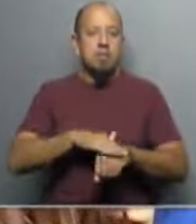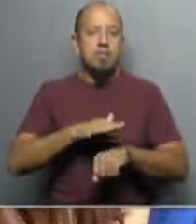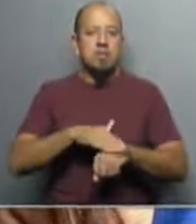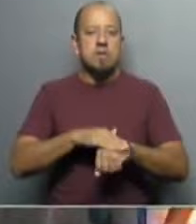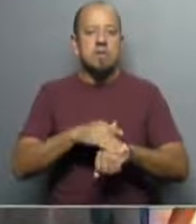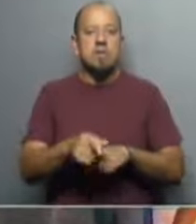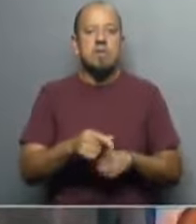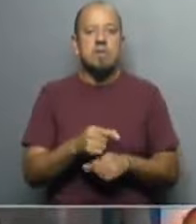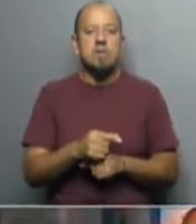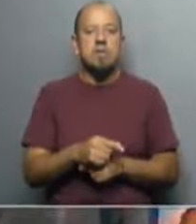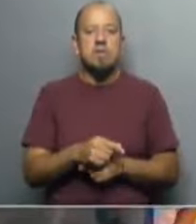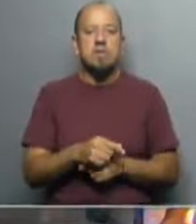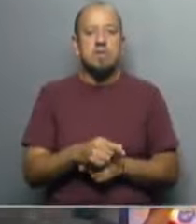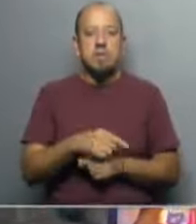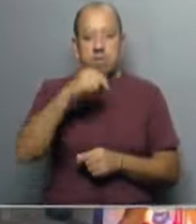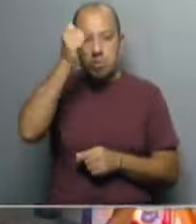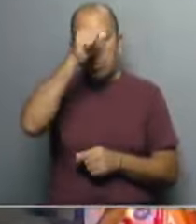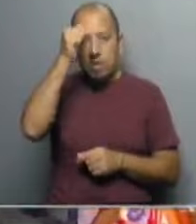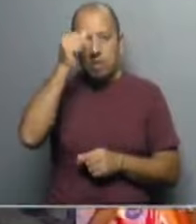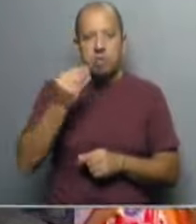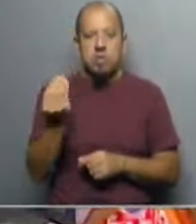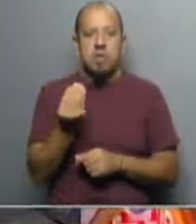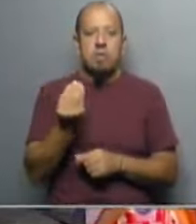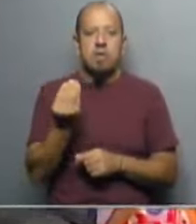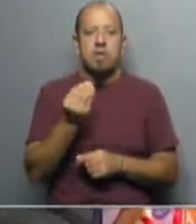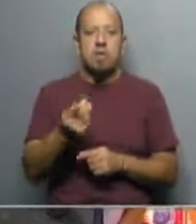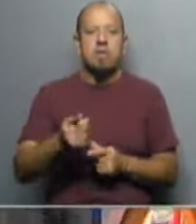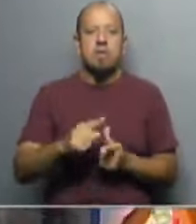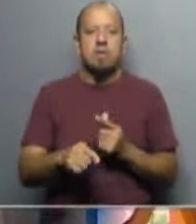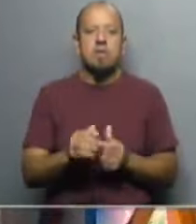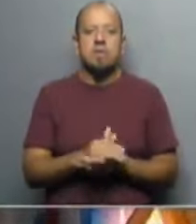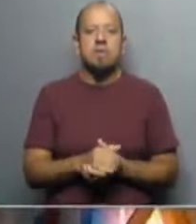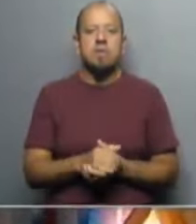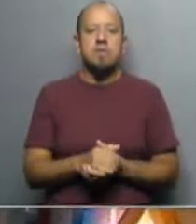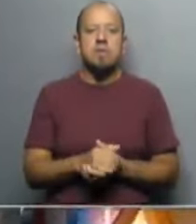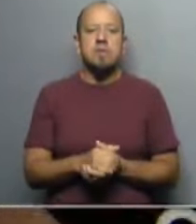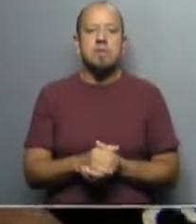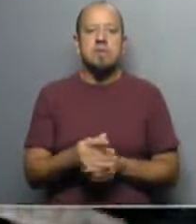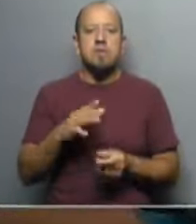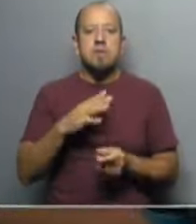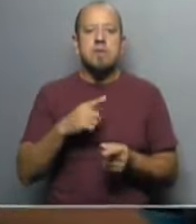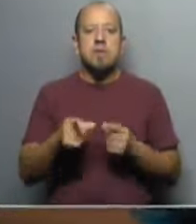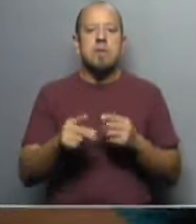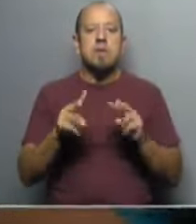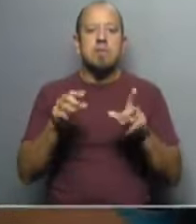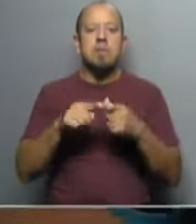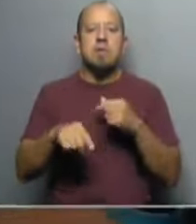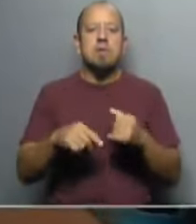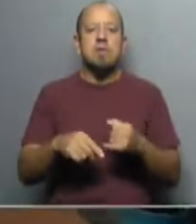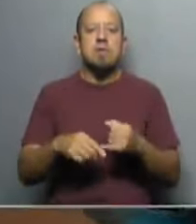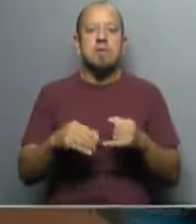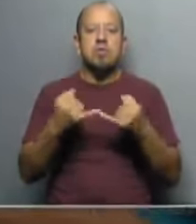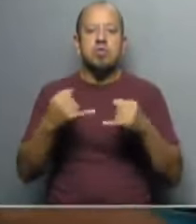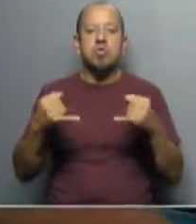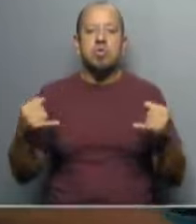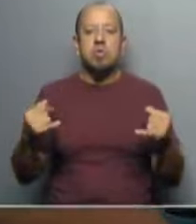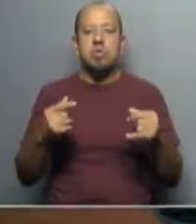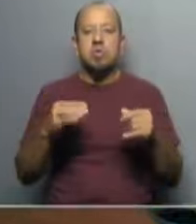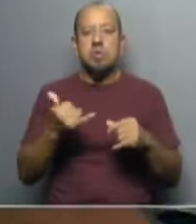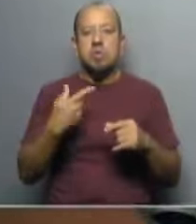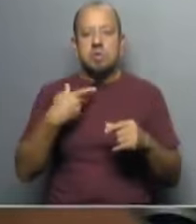los domingos, los sábados, algún feriado. Todo. Veo que se mueve bastante el tema de los churros. La churrería ya está